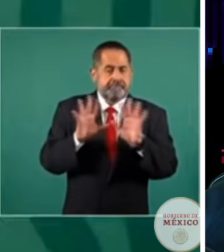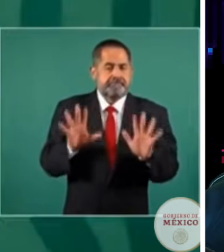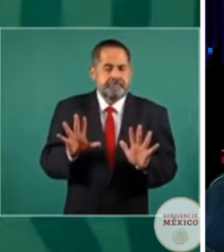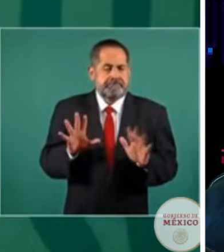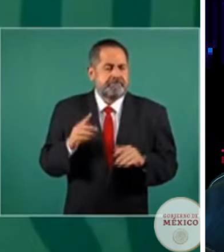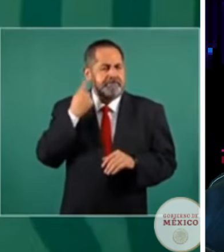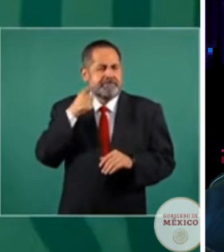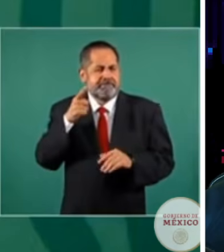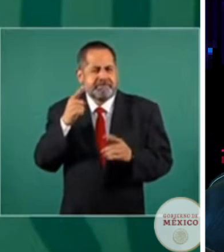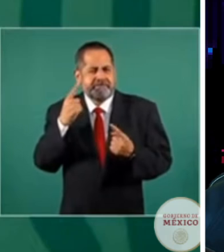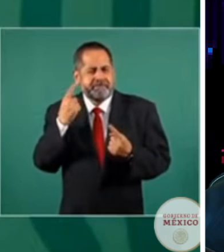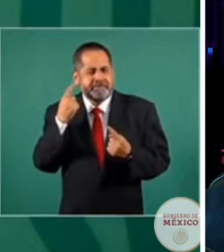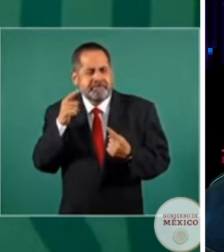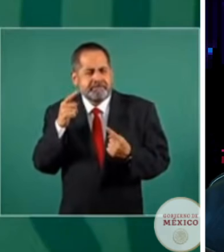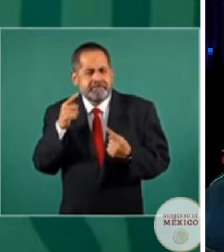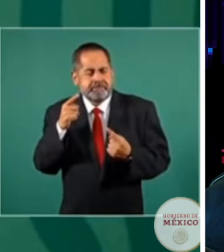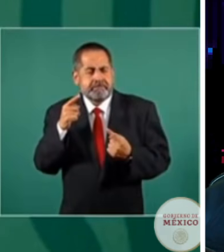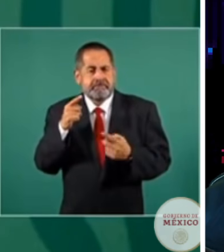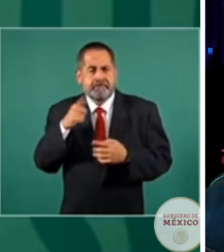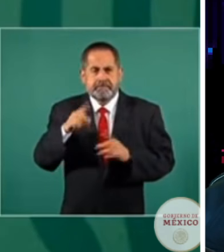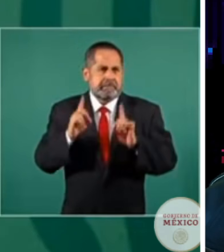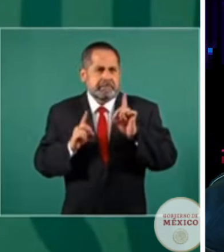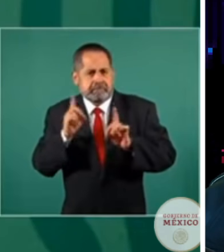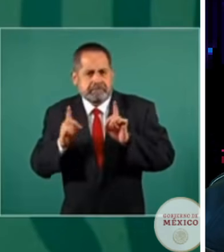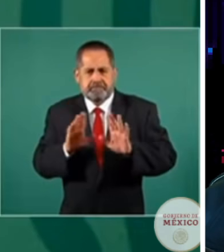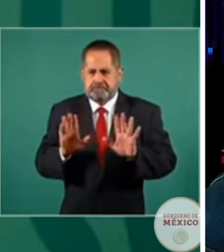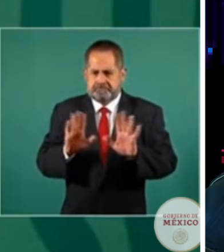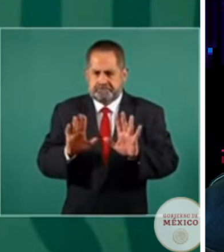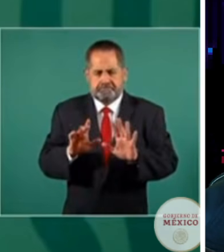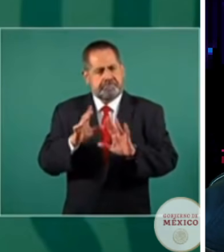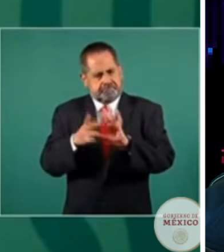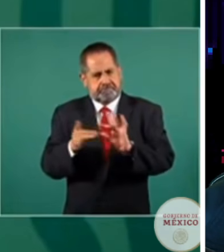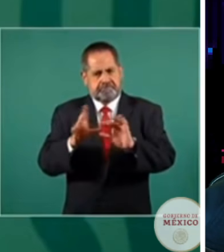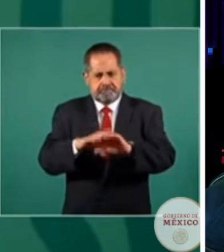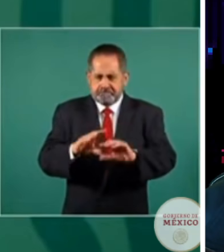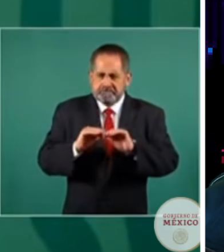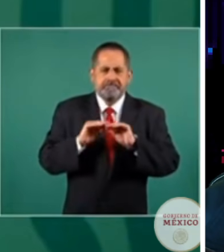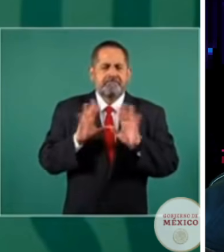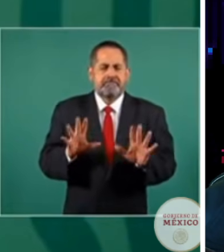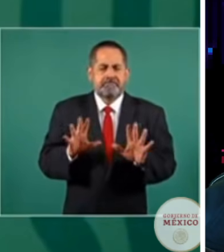para que no haya duda, son cuatro